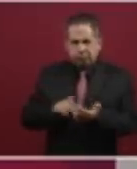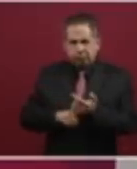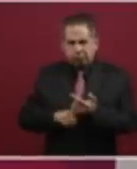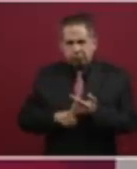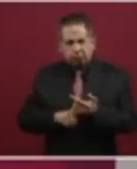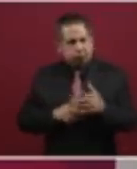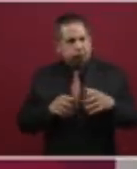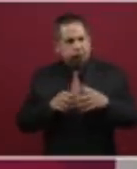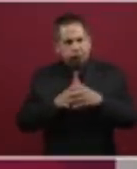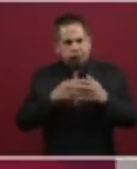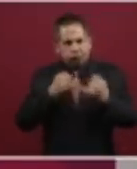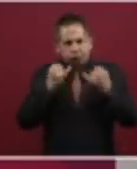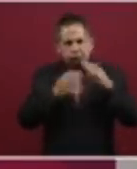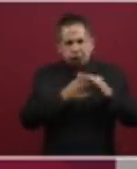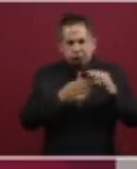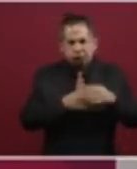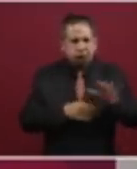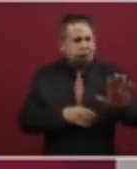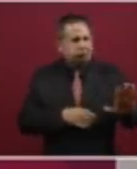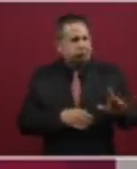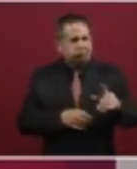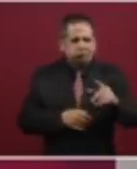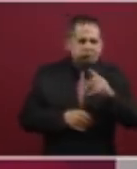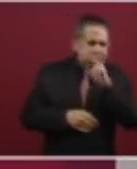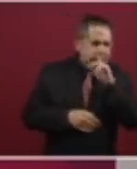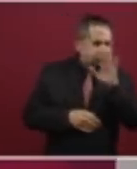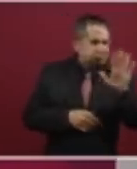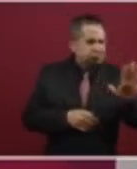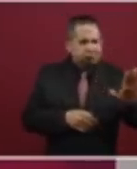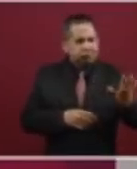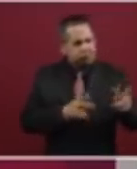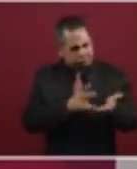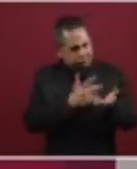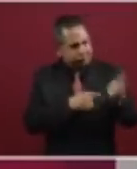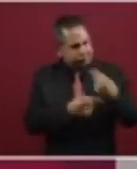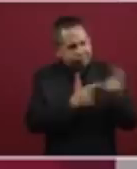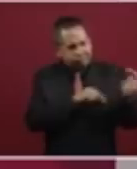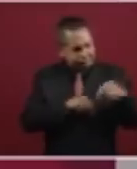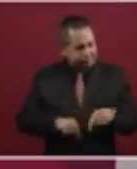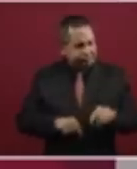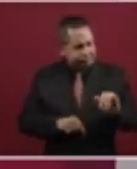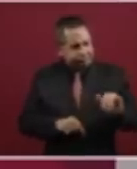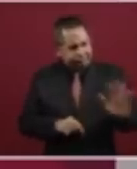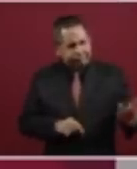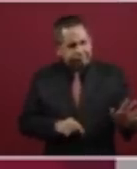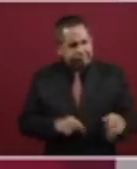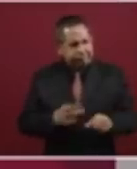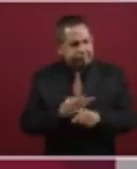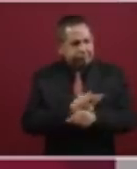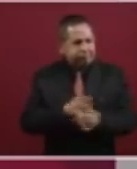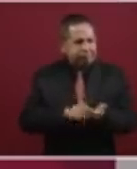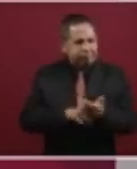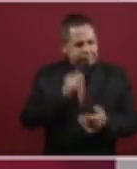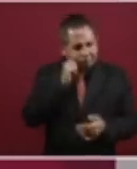conservadurismo, le decían: no se preocupe, regrese, ya pasó